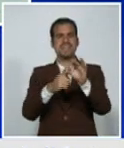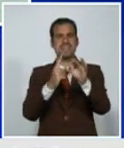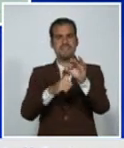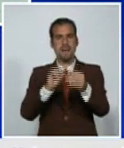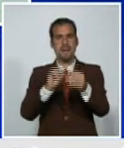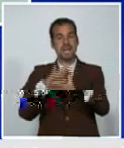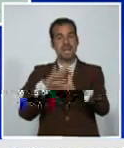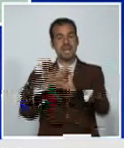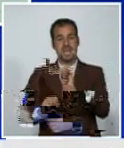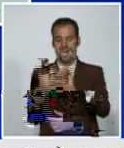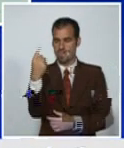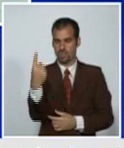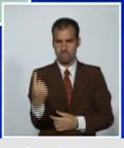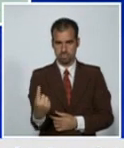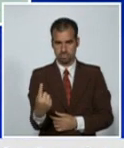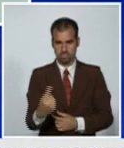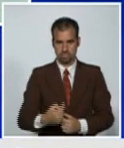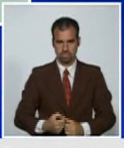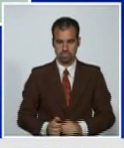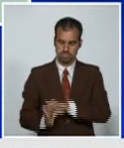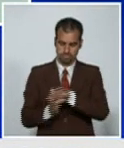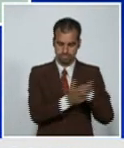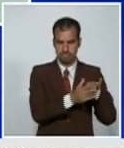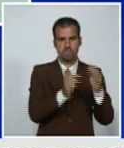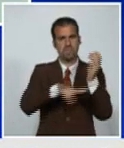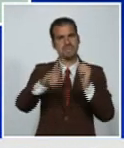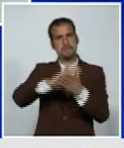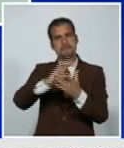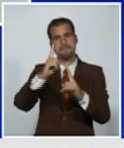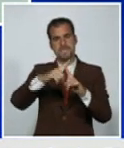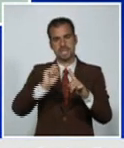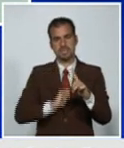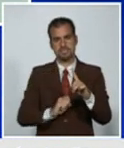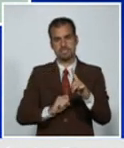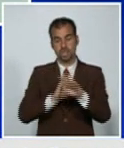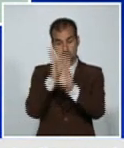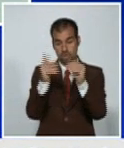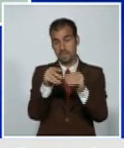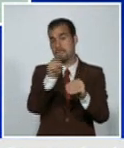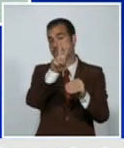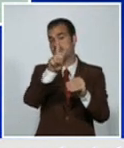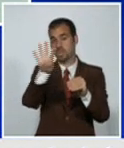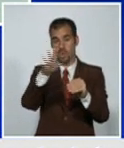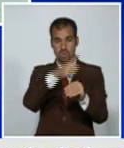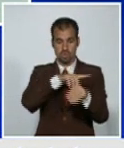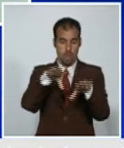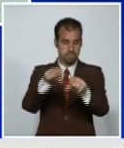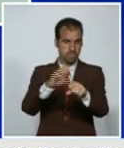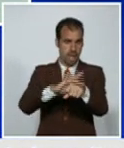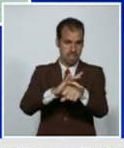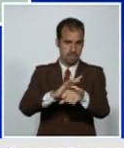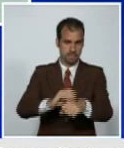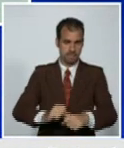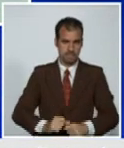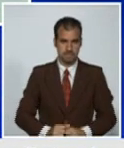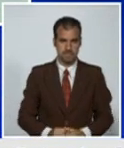Sur. Matanzas, con 24 casos autóctonos ayer, pudiéramos decir que